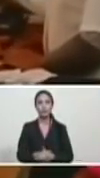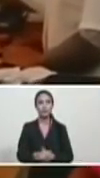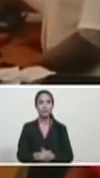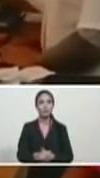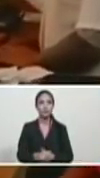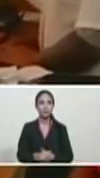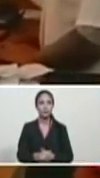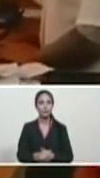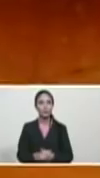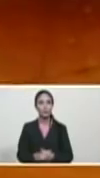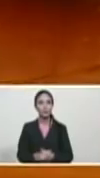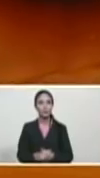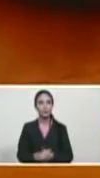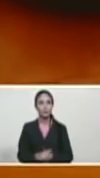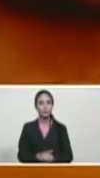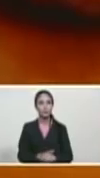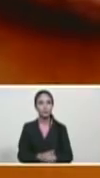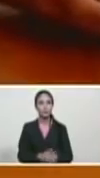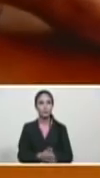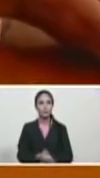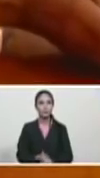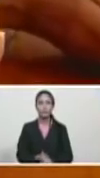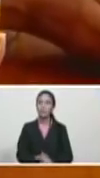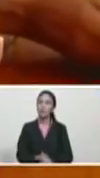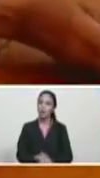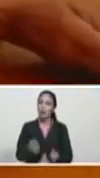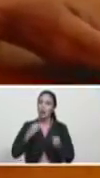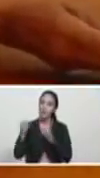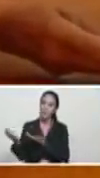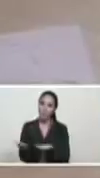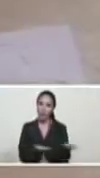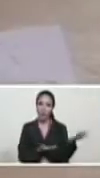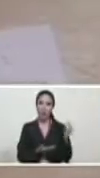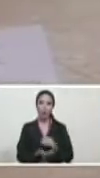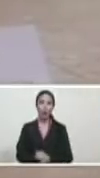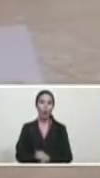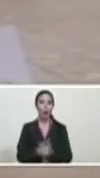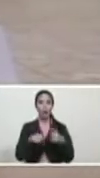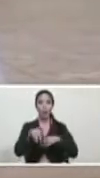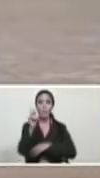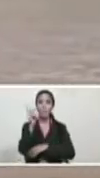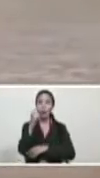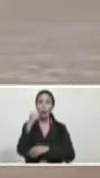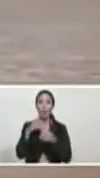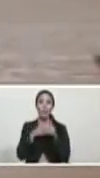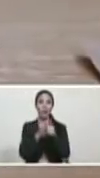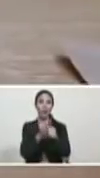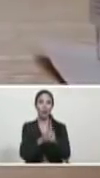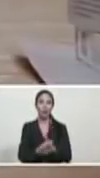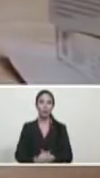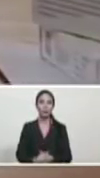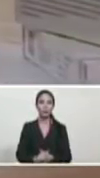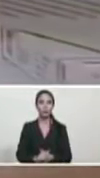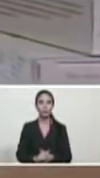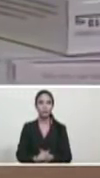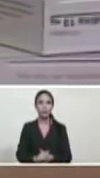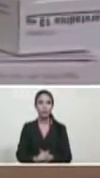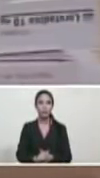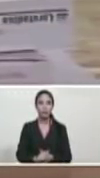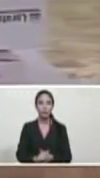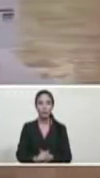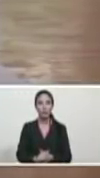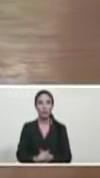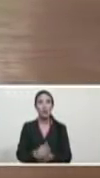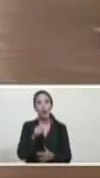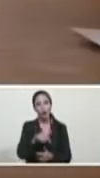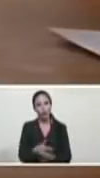Bueno, presidente, bienvenidos a través de nosotras a esta combativa parroquia, la parroquia Macarao de Caracas, cuna de nuestro